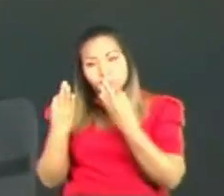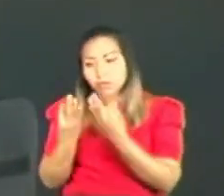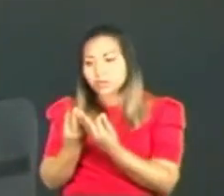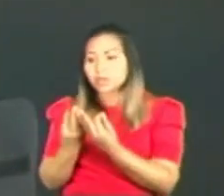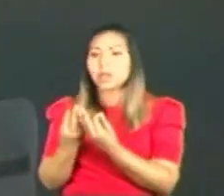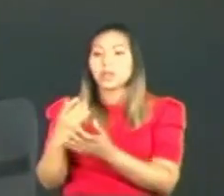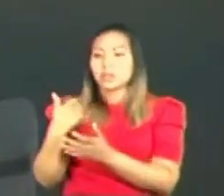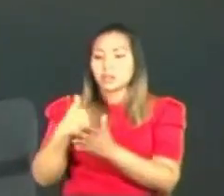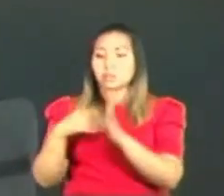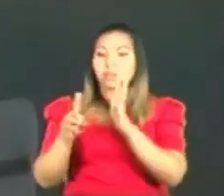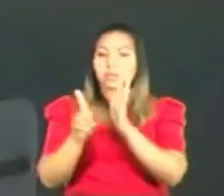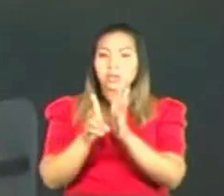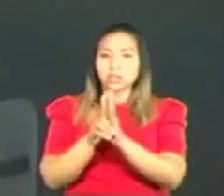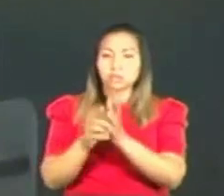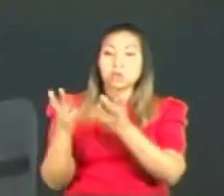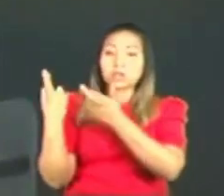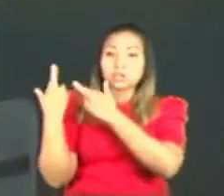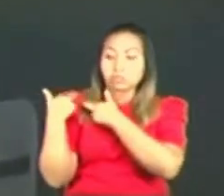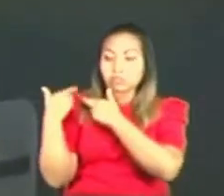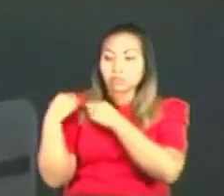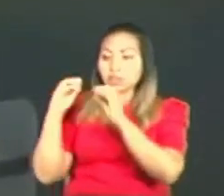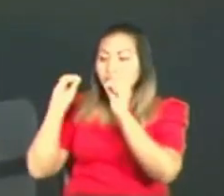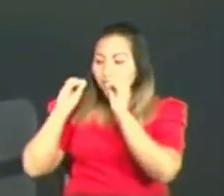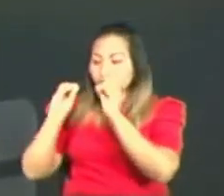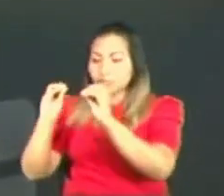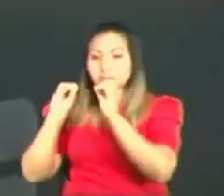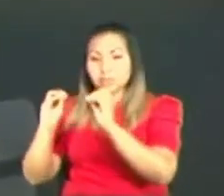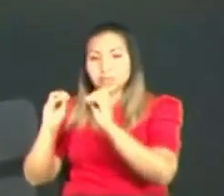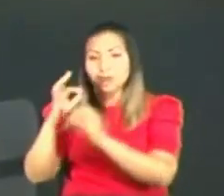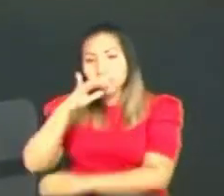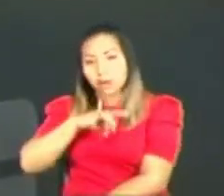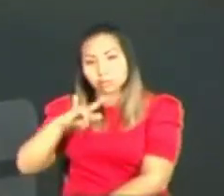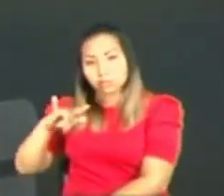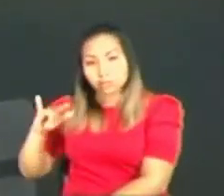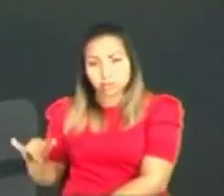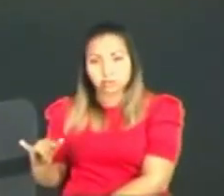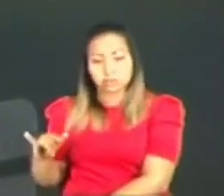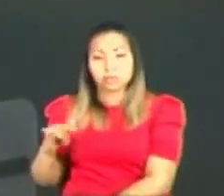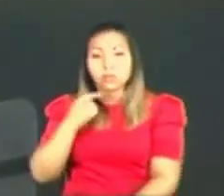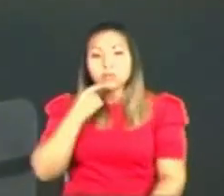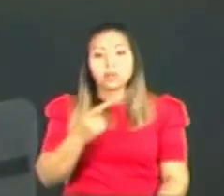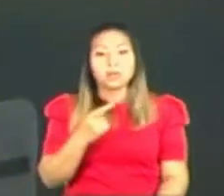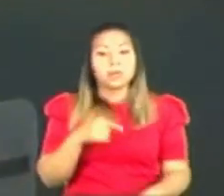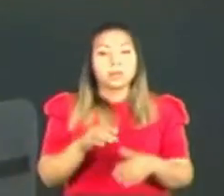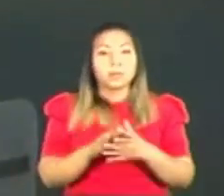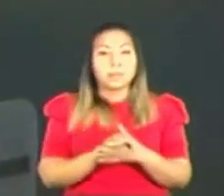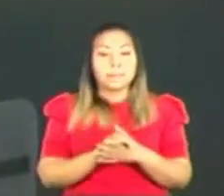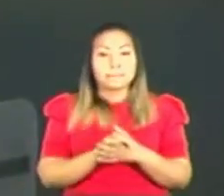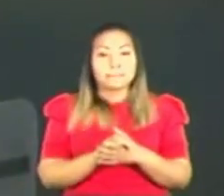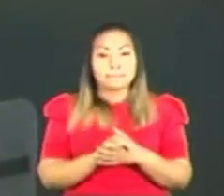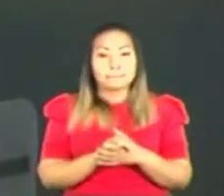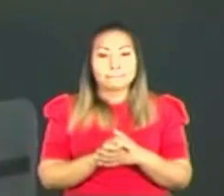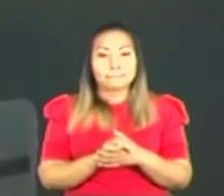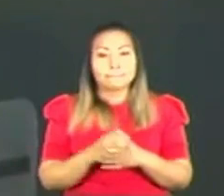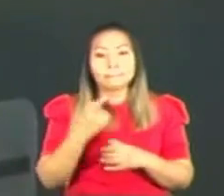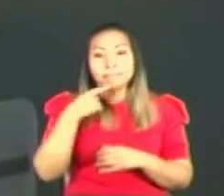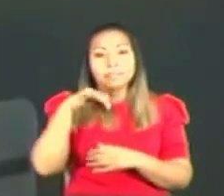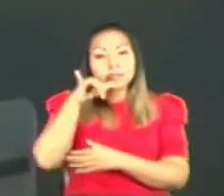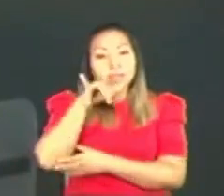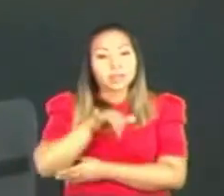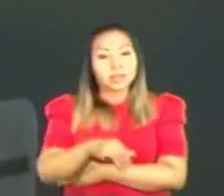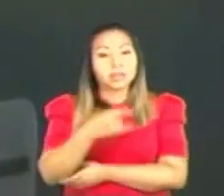su responsabilidad oa la familia aquí se garantiza que el ordenamiento interno va a